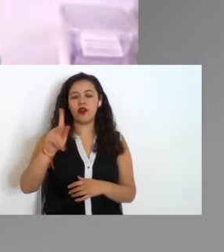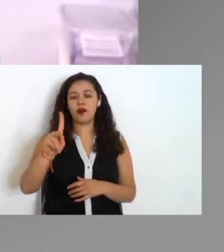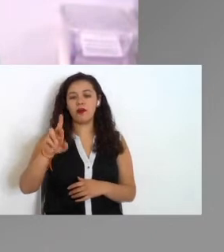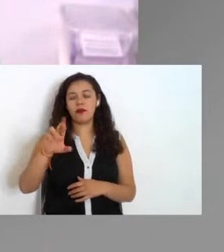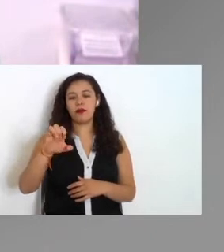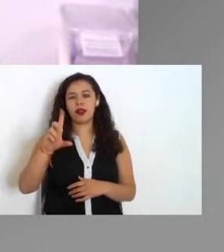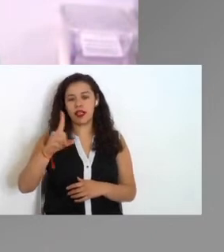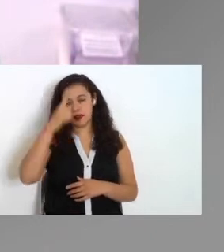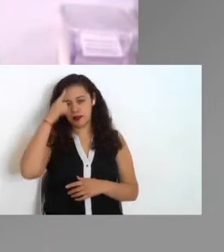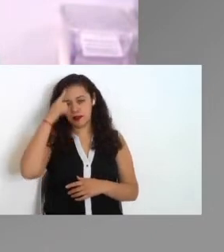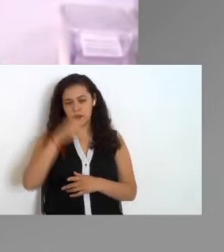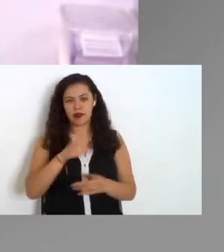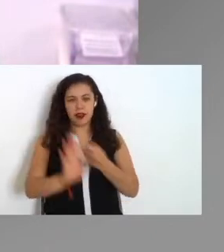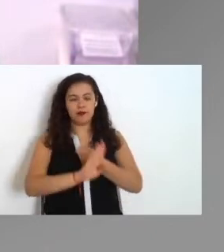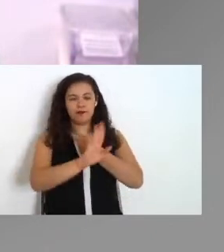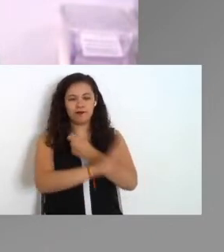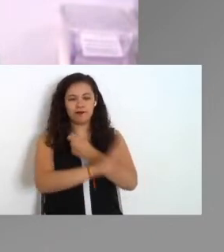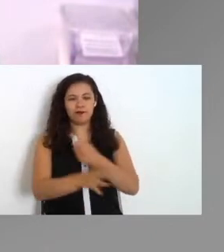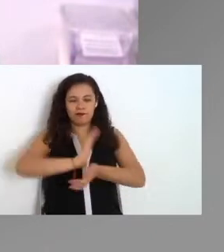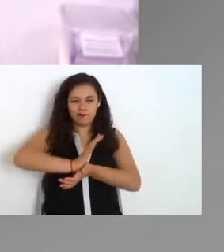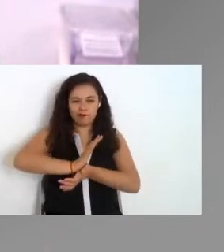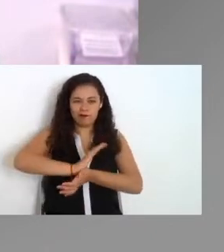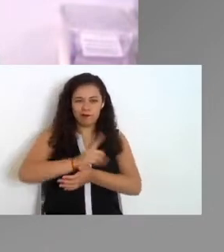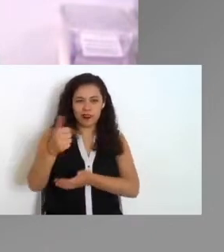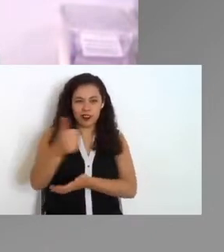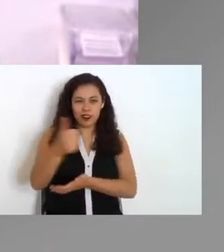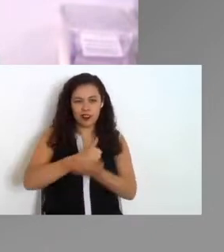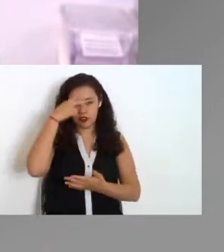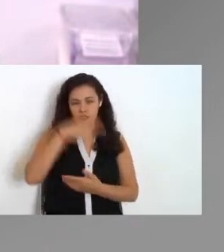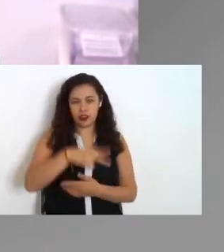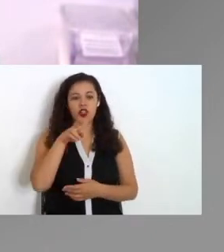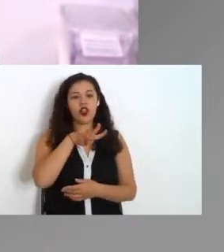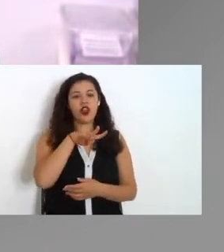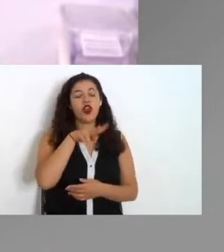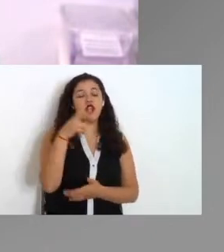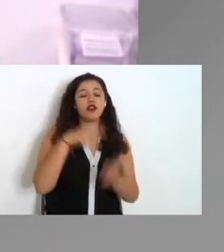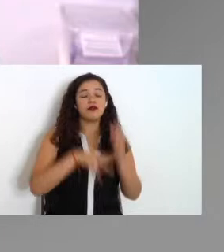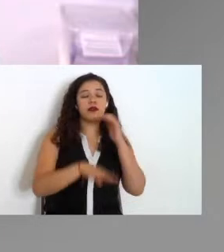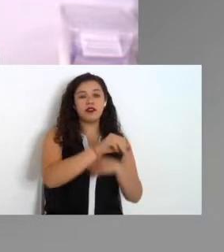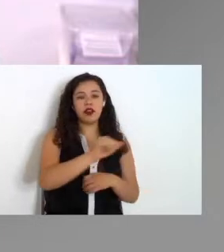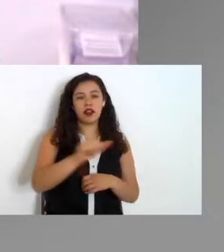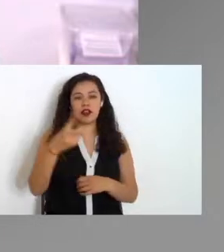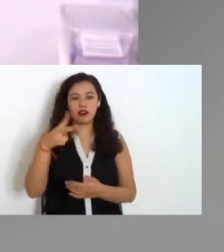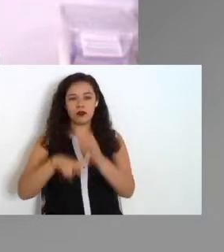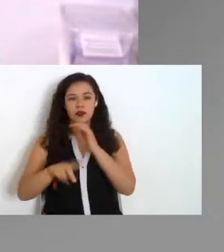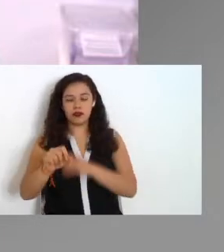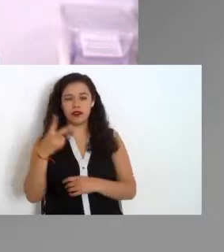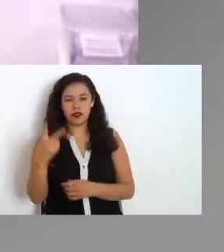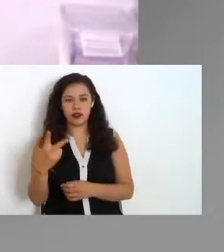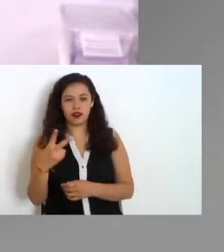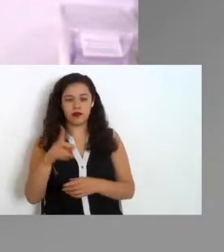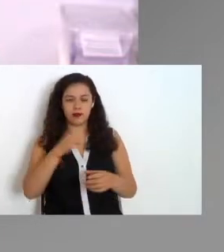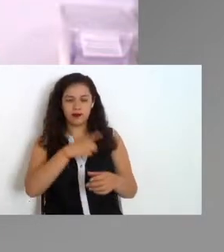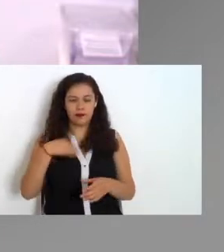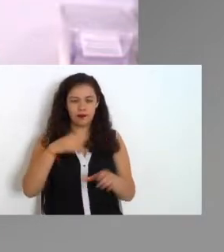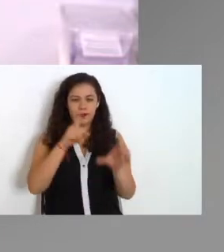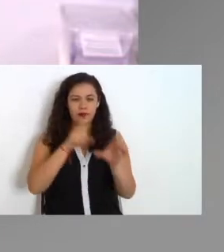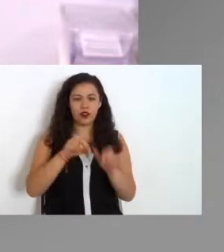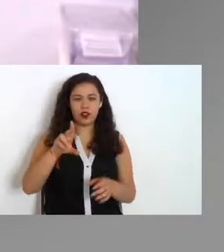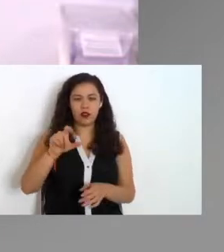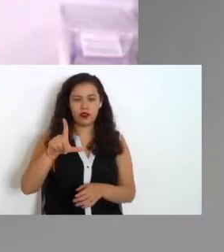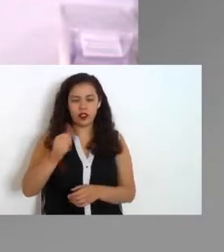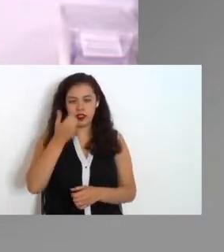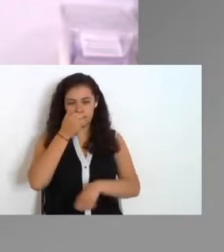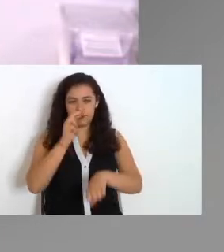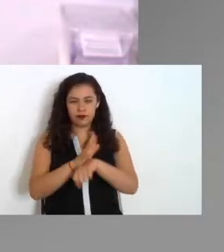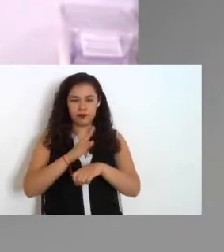de la Ciudad de México en el periodo 2019-2022, integrante del jurado Blue Flag, Secretaría de Turismo Federal, integrante